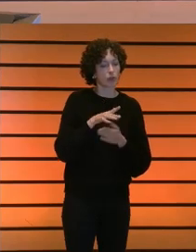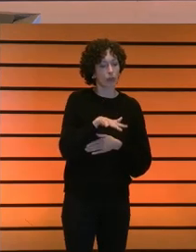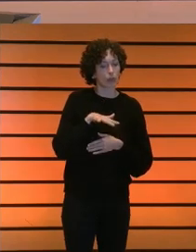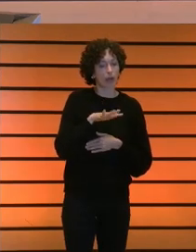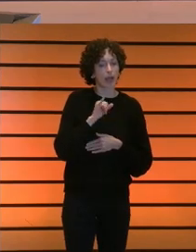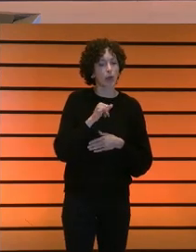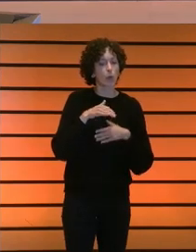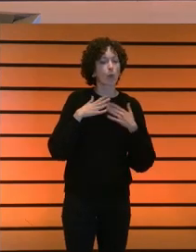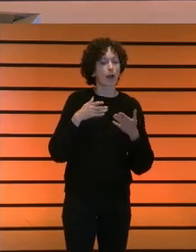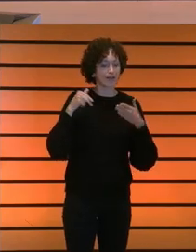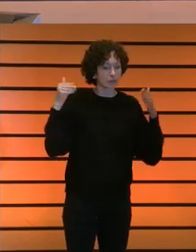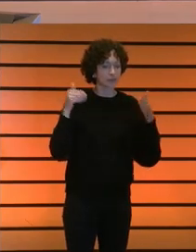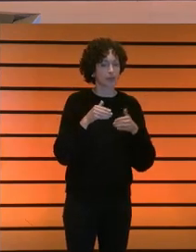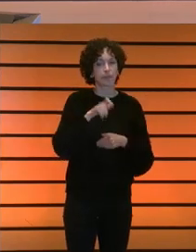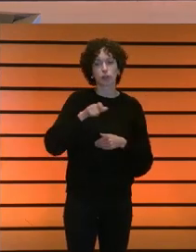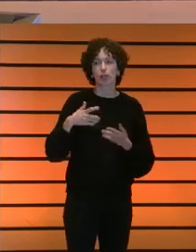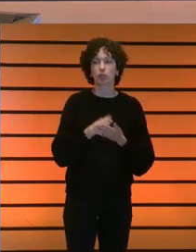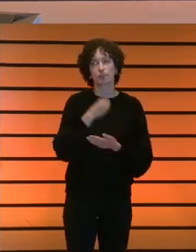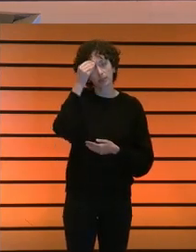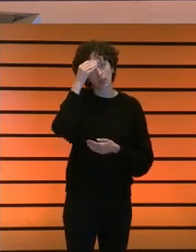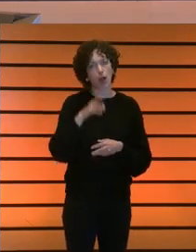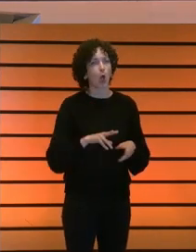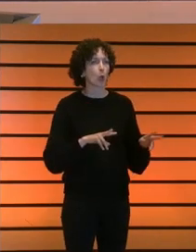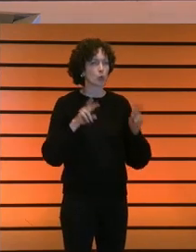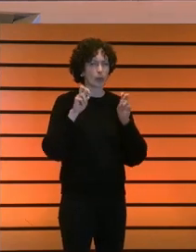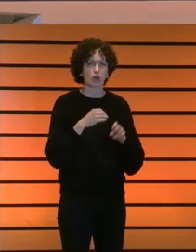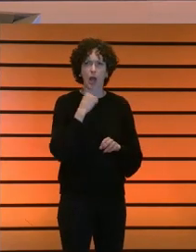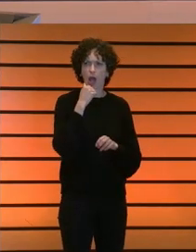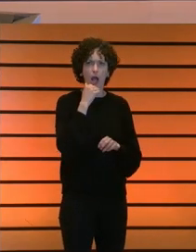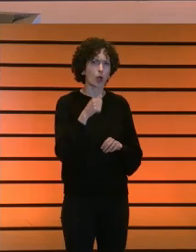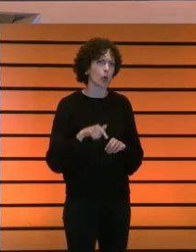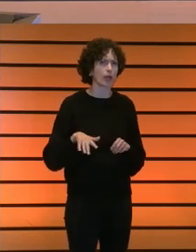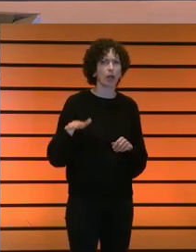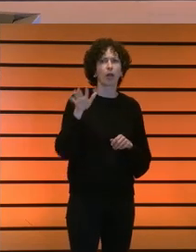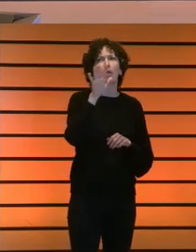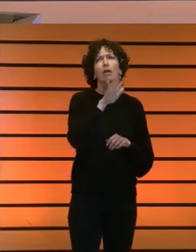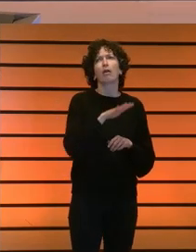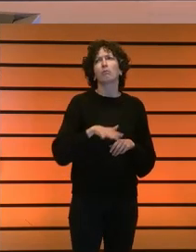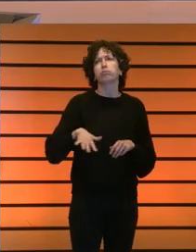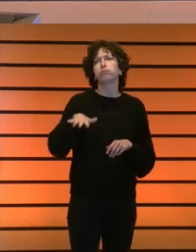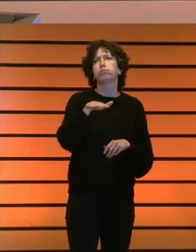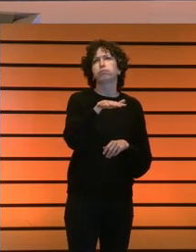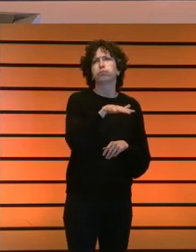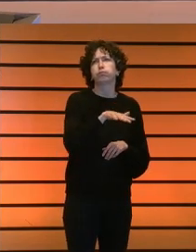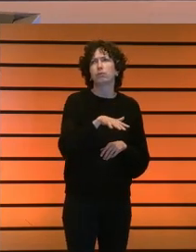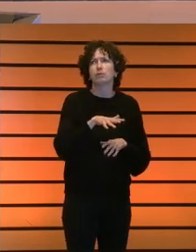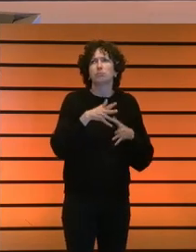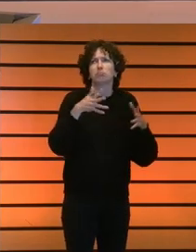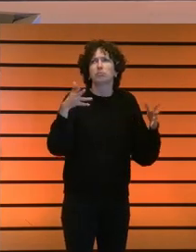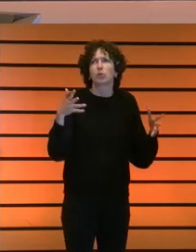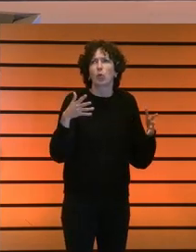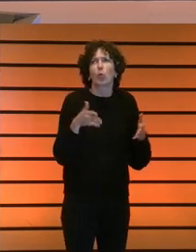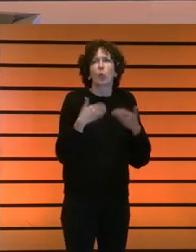lo local Aunque todo el mundo piensa que la innovación es algo que se produce en el espacio en realidad se produce en el territorio